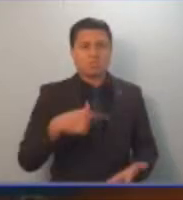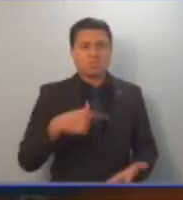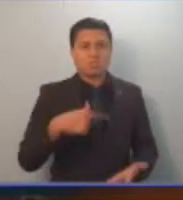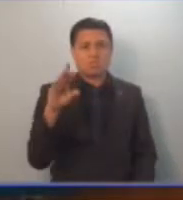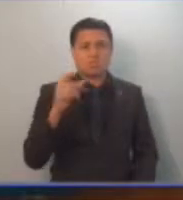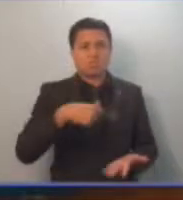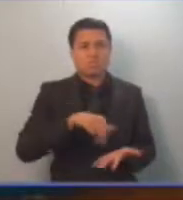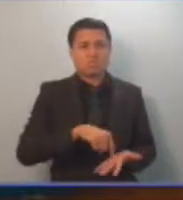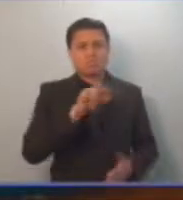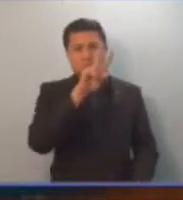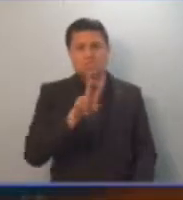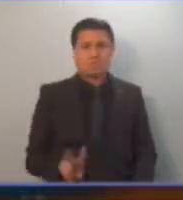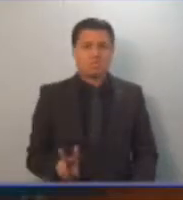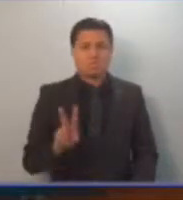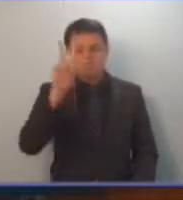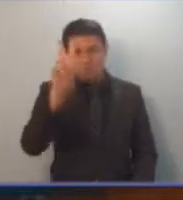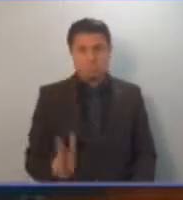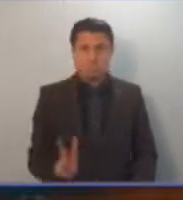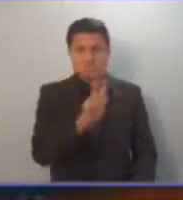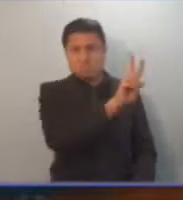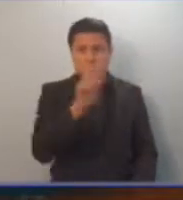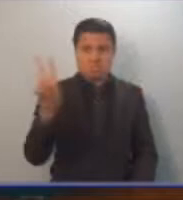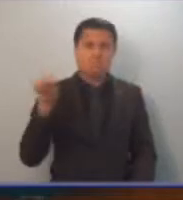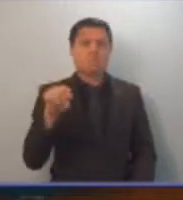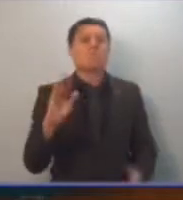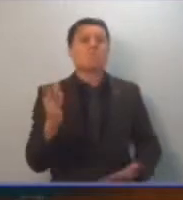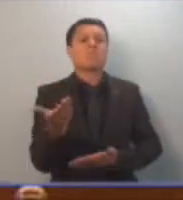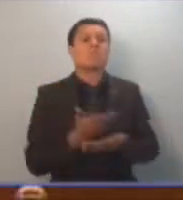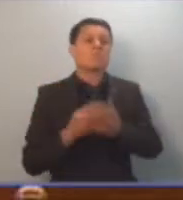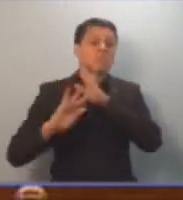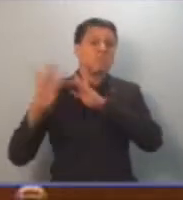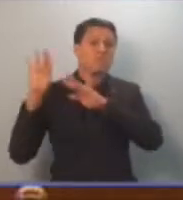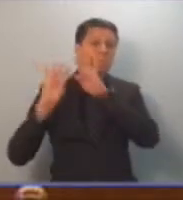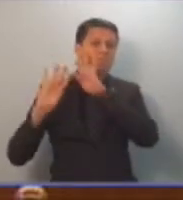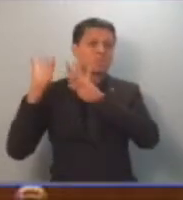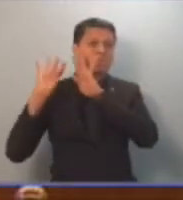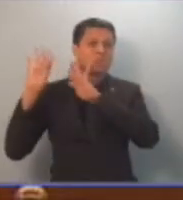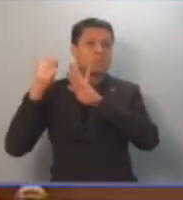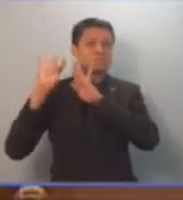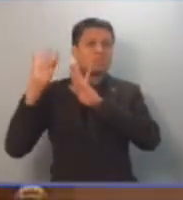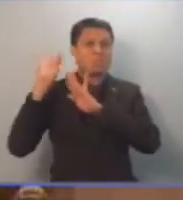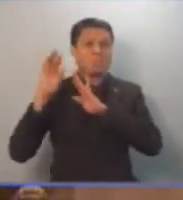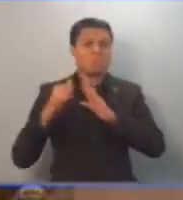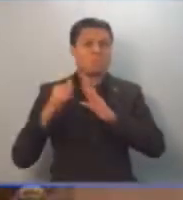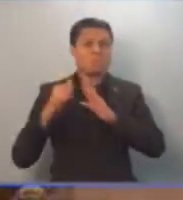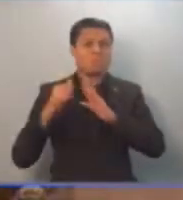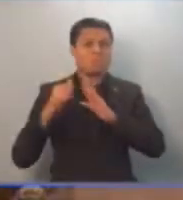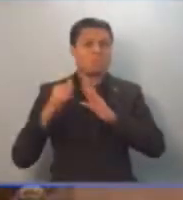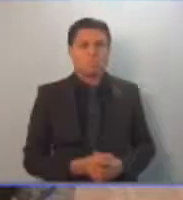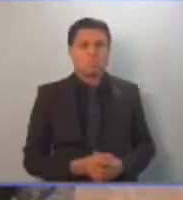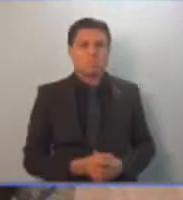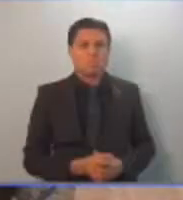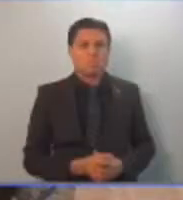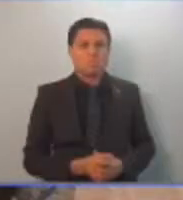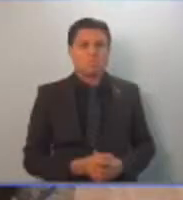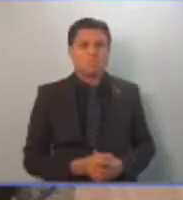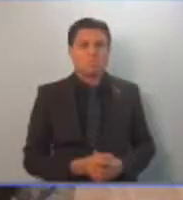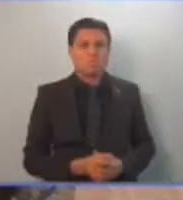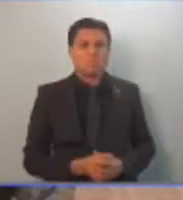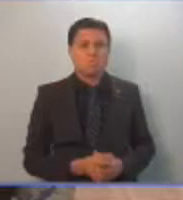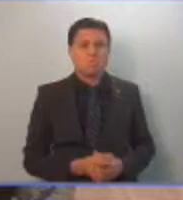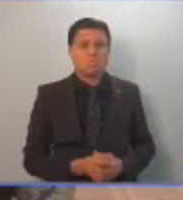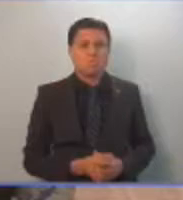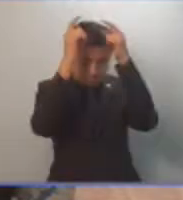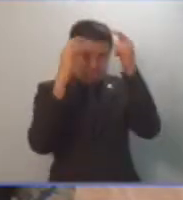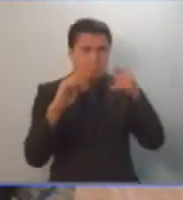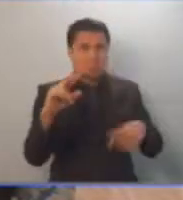Vaticano. Y es que este hecho trasciende incluso nuestras fronteras, pues Monseñor Romero es considerado a